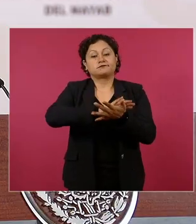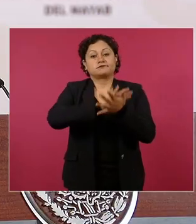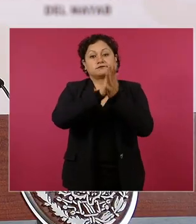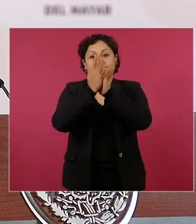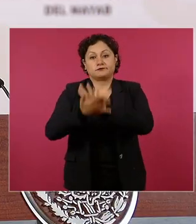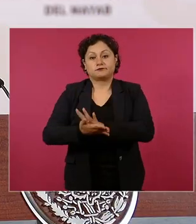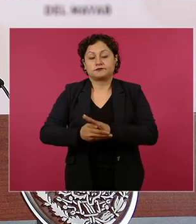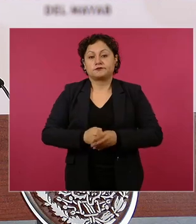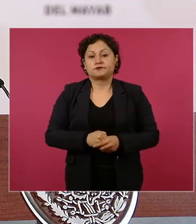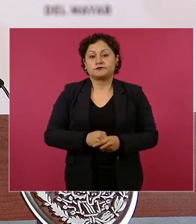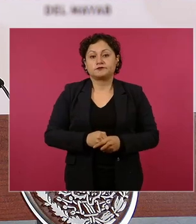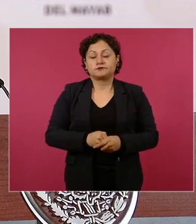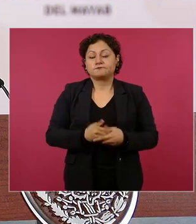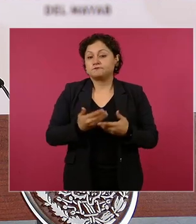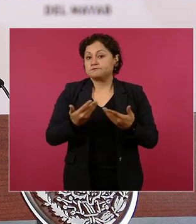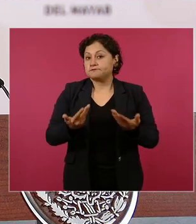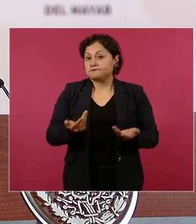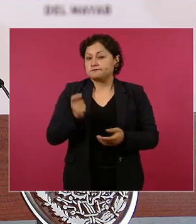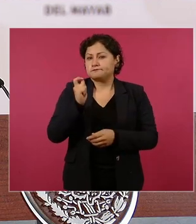hace